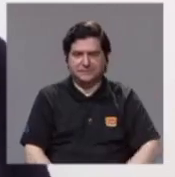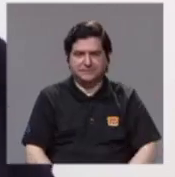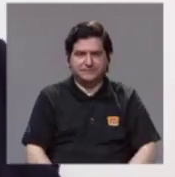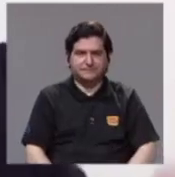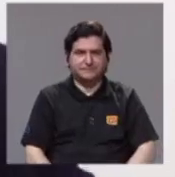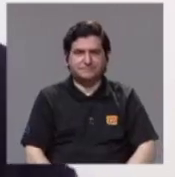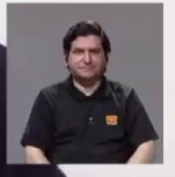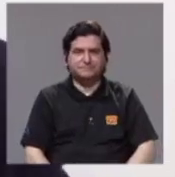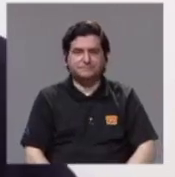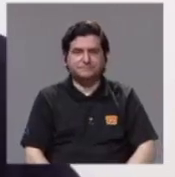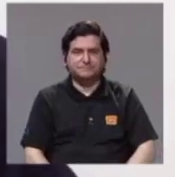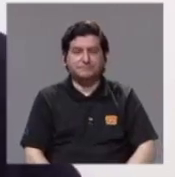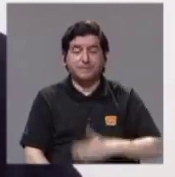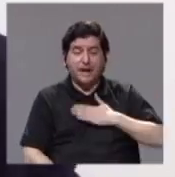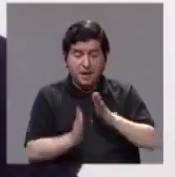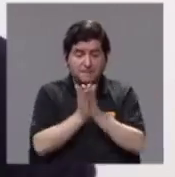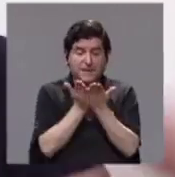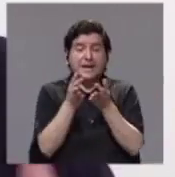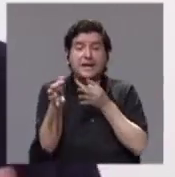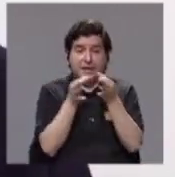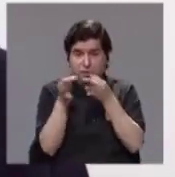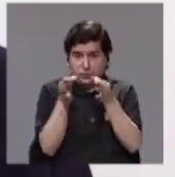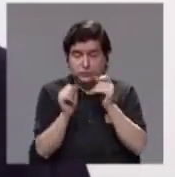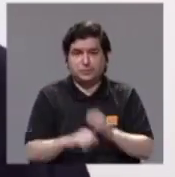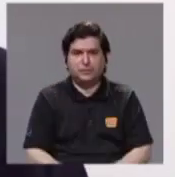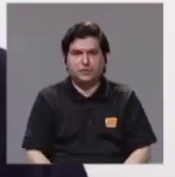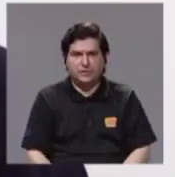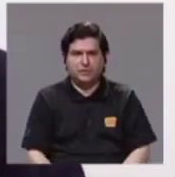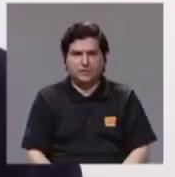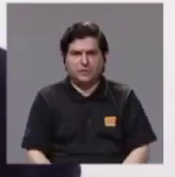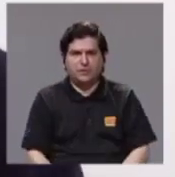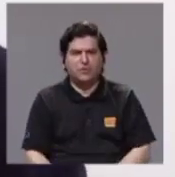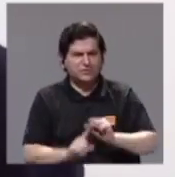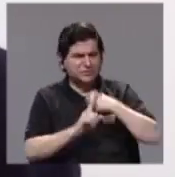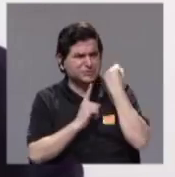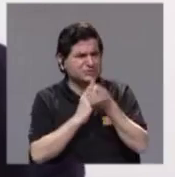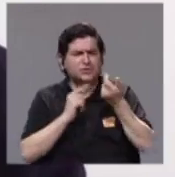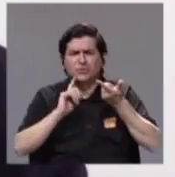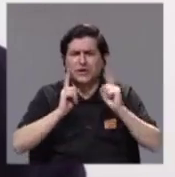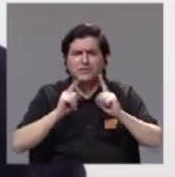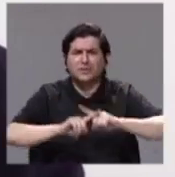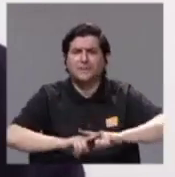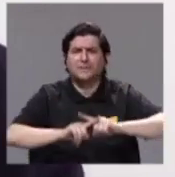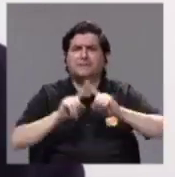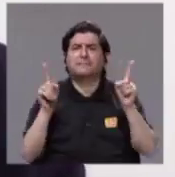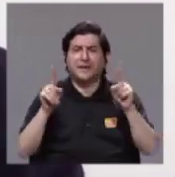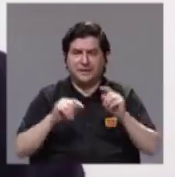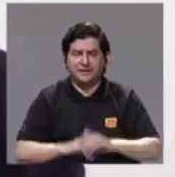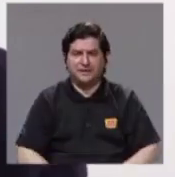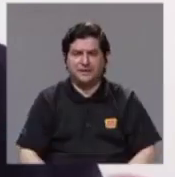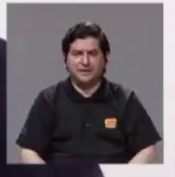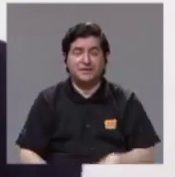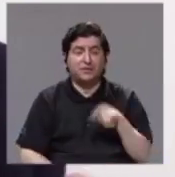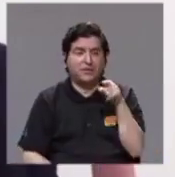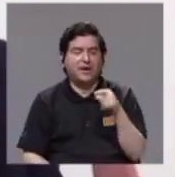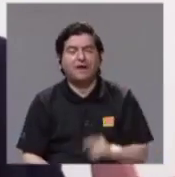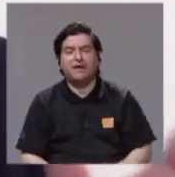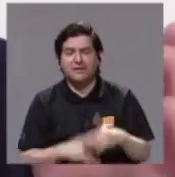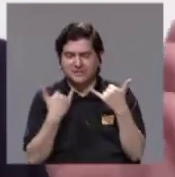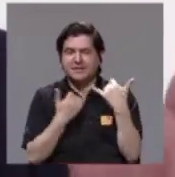llegada en México, y mi libro explicó por qué, en cuáles condiciones,